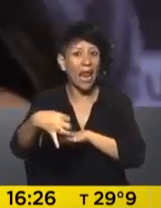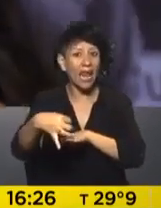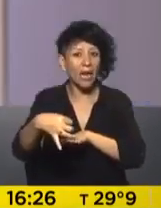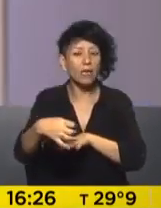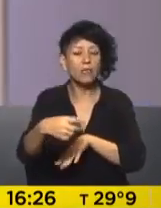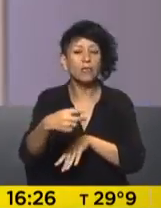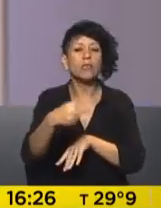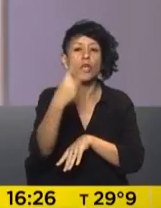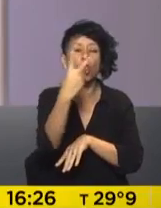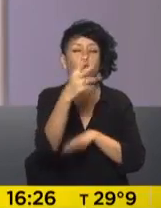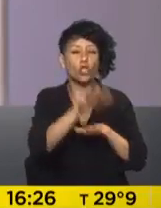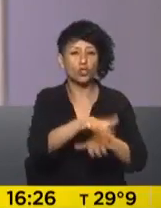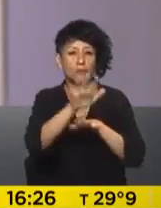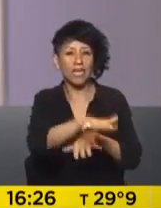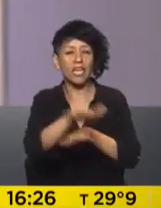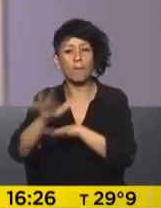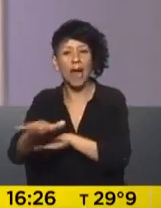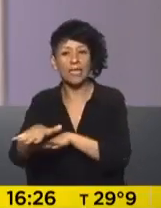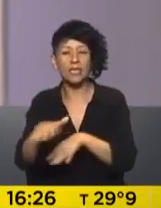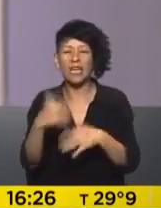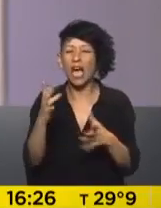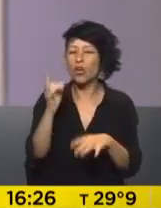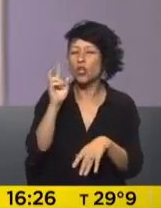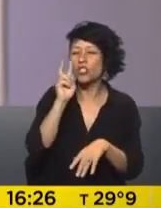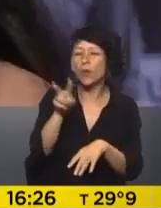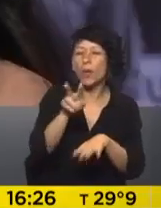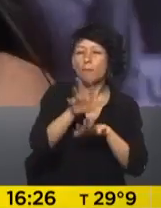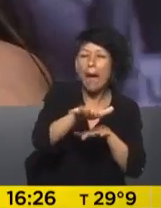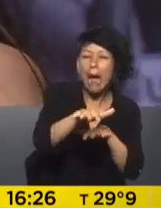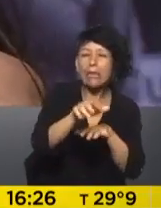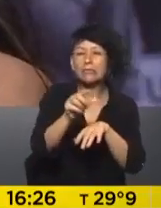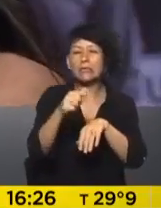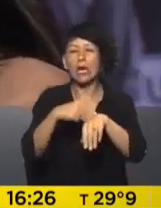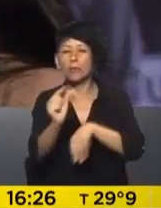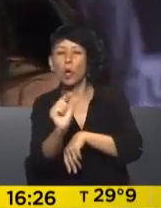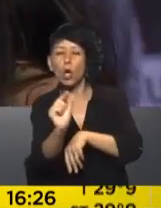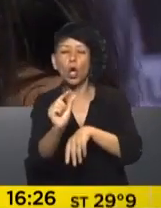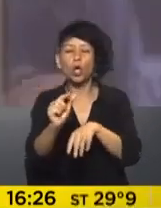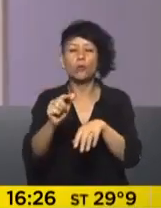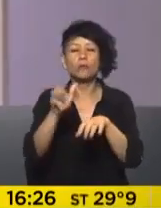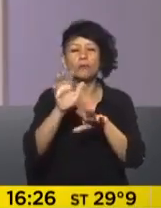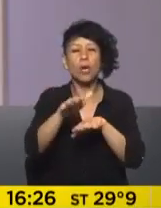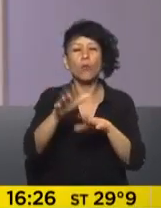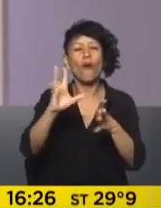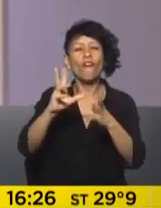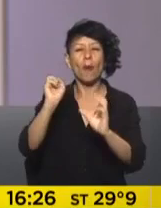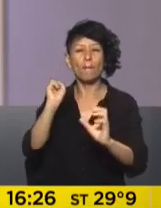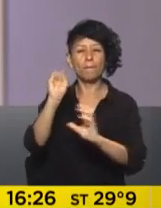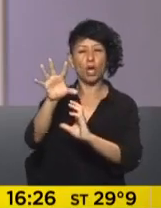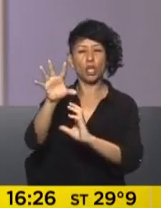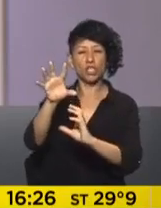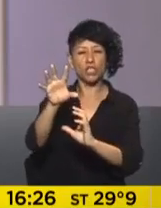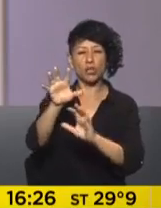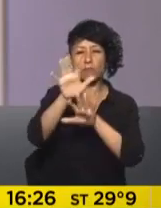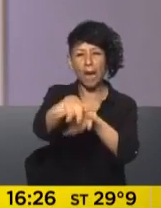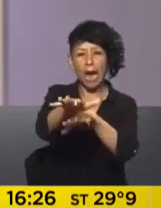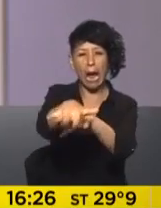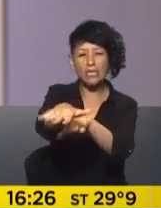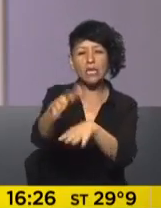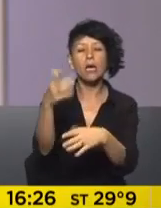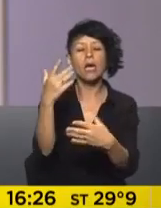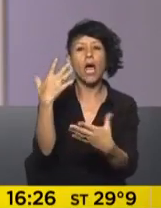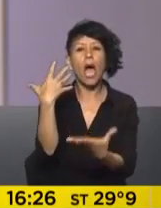dos marchas. Claro, porque yo ahí, bueno, se ve, sí, como recortes, pero se muestran unas proyecciones como apoyando a el actual presidente de